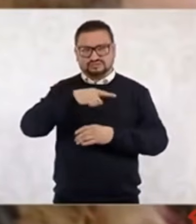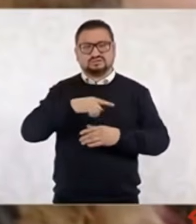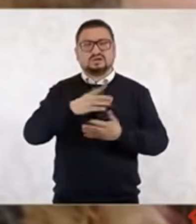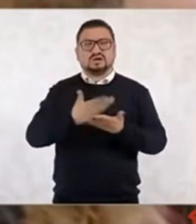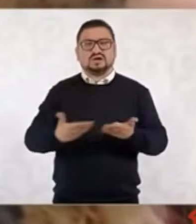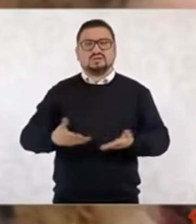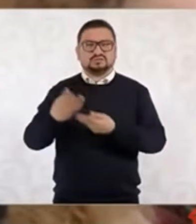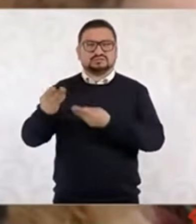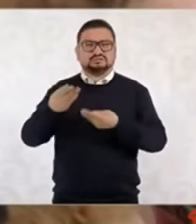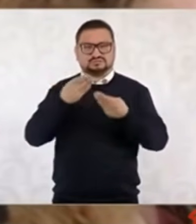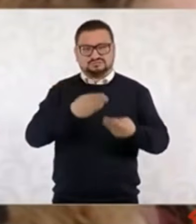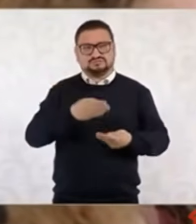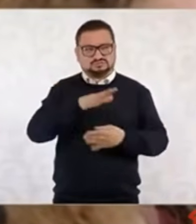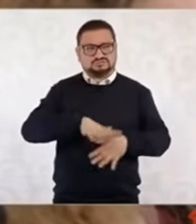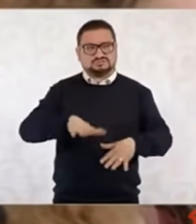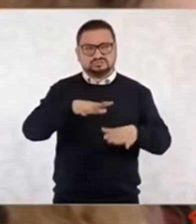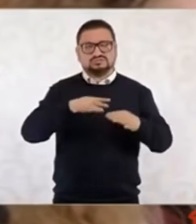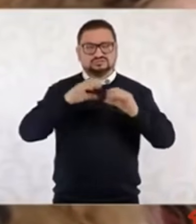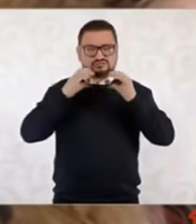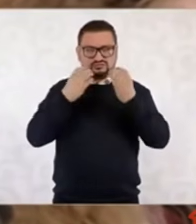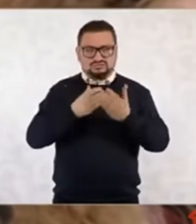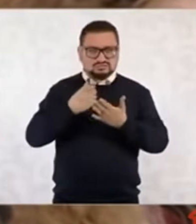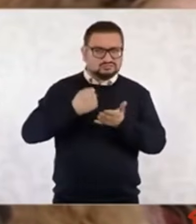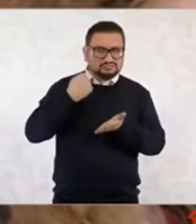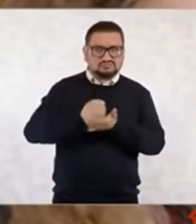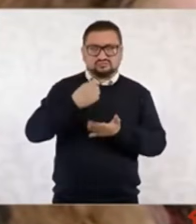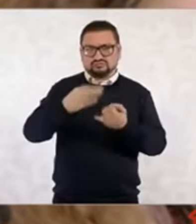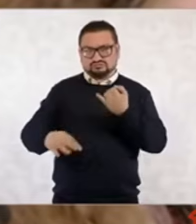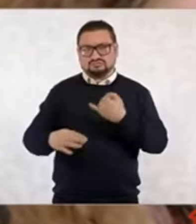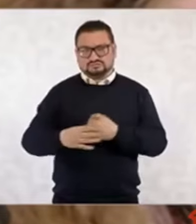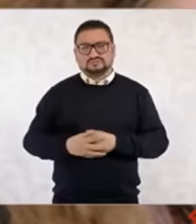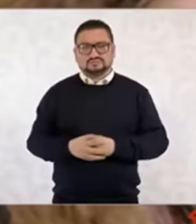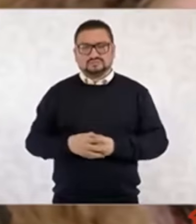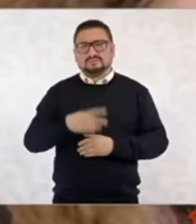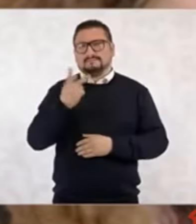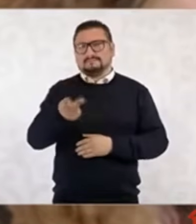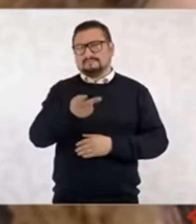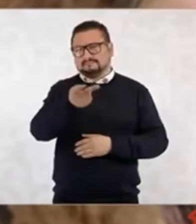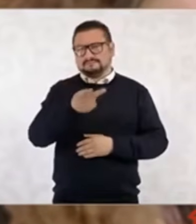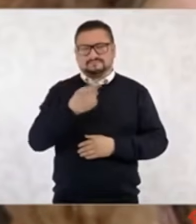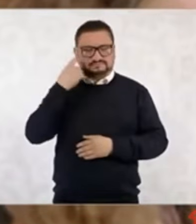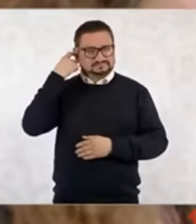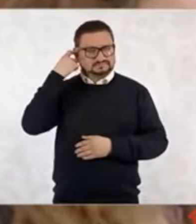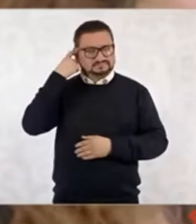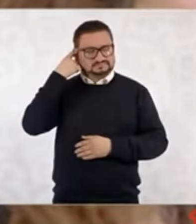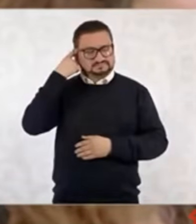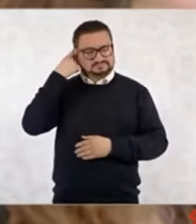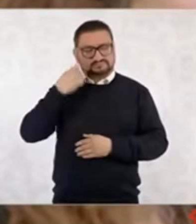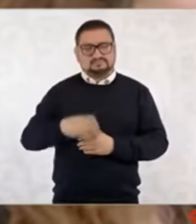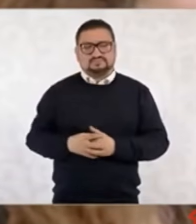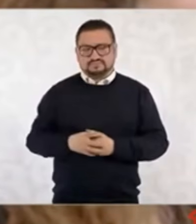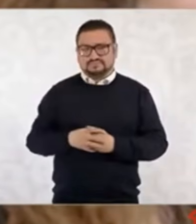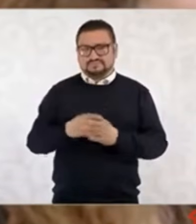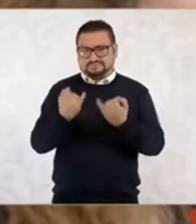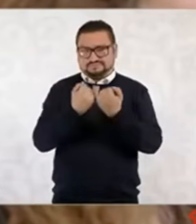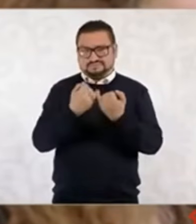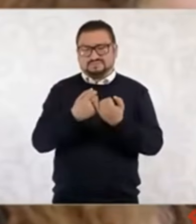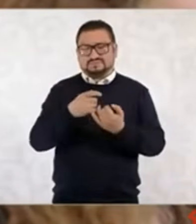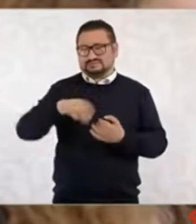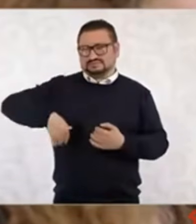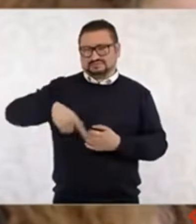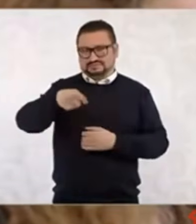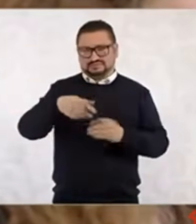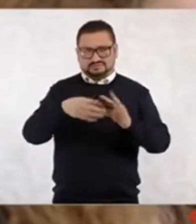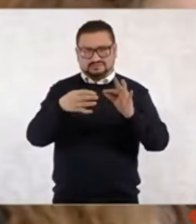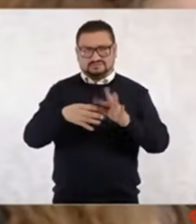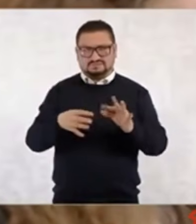los congresos locales para su aprobación definitiva. Preguntarle, y haciendo referencia a esto que mencionaba de